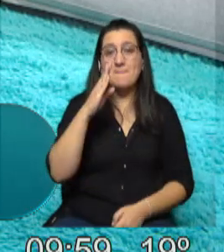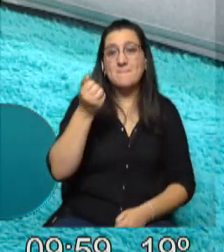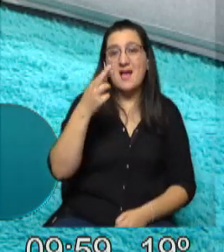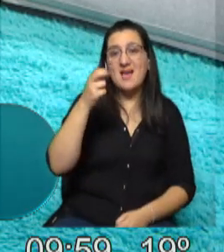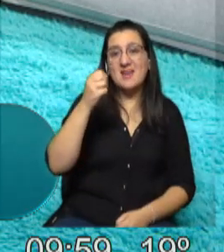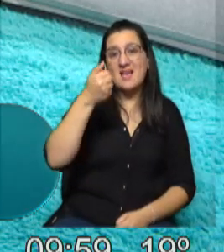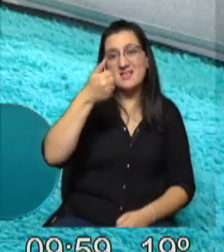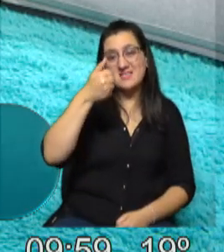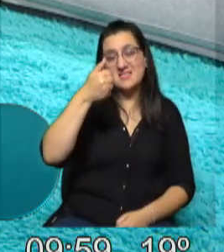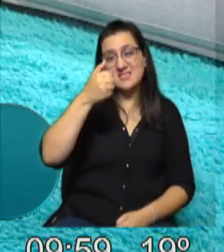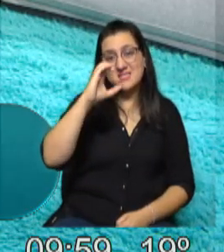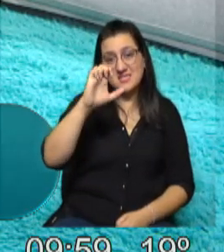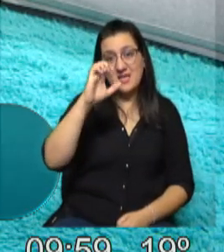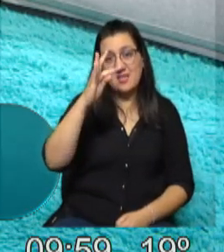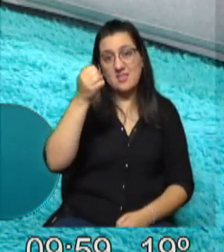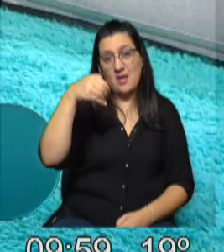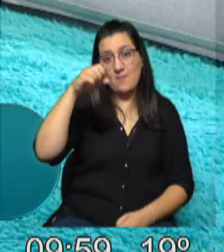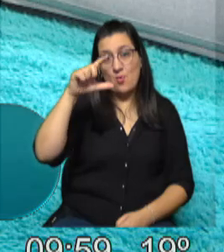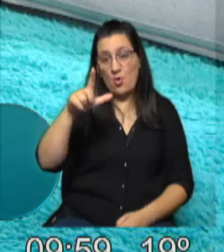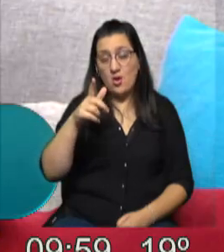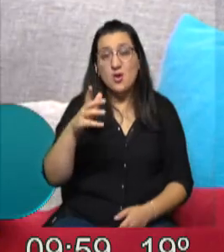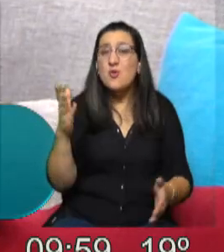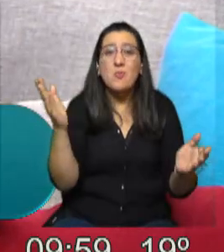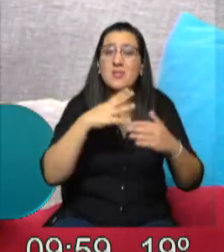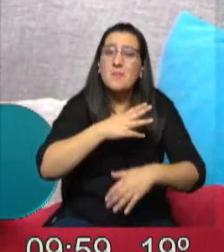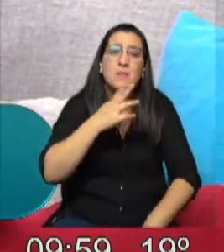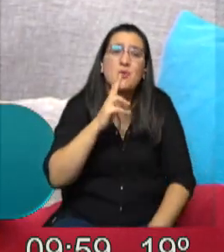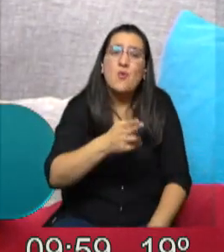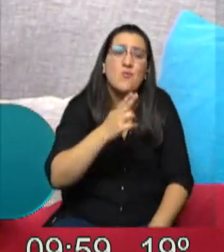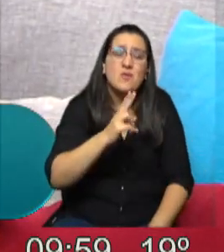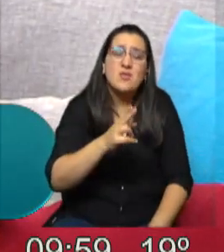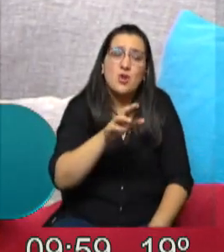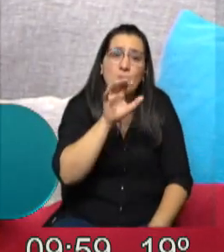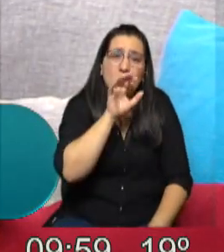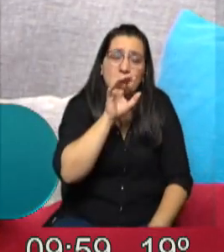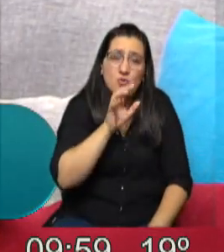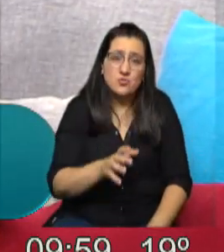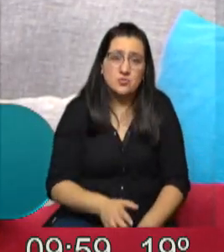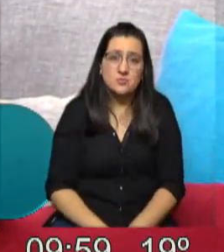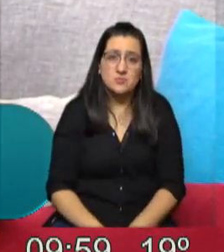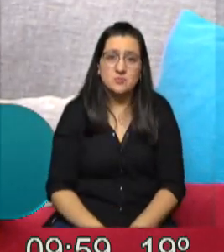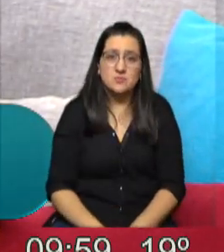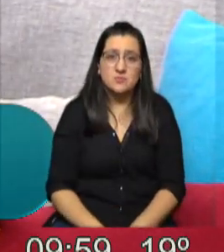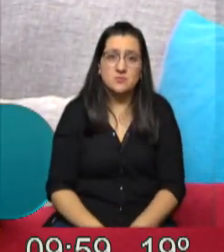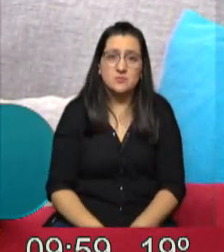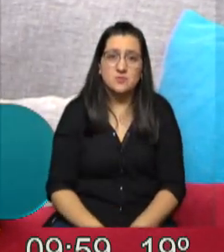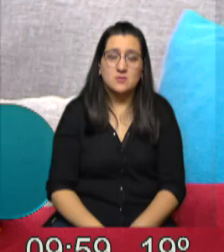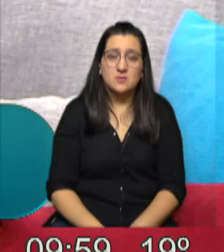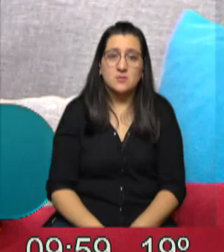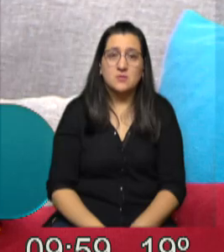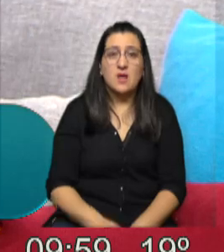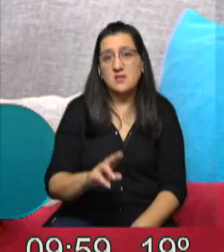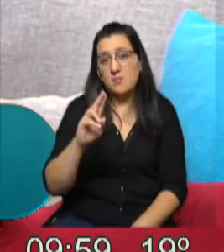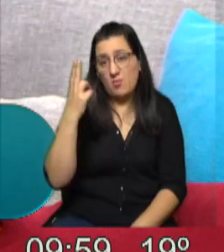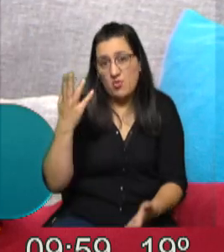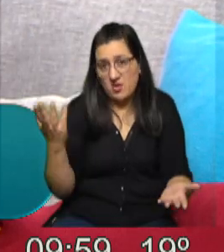que nosotros es bastante una dosis. Por ejemplo, un perro puede, nosotros le damos dos pastillas de paracetamol a un perro de 15 kilos, y bueno, y capaz que la